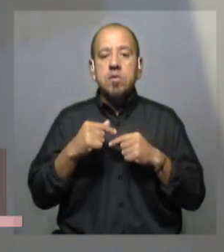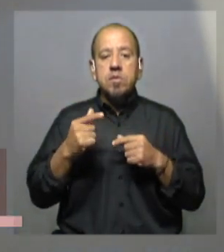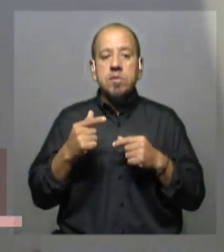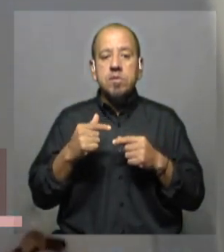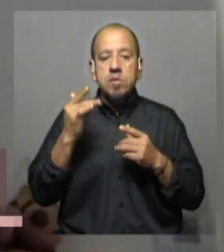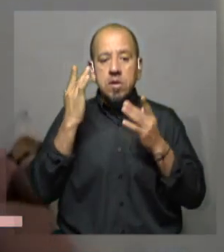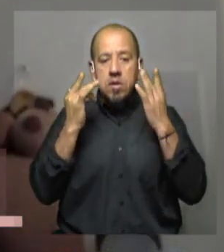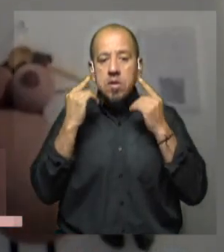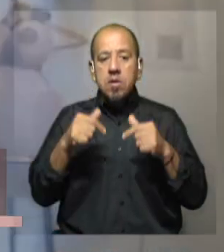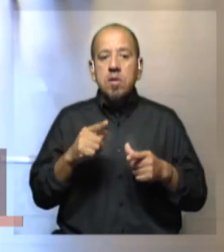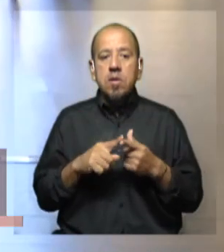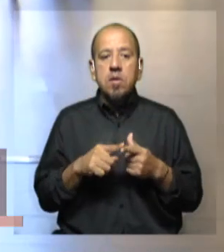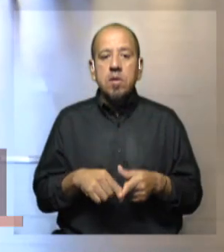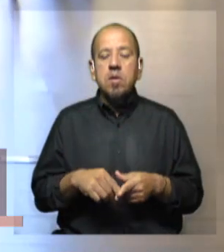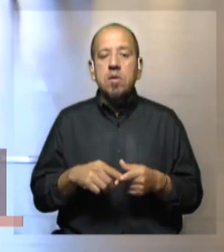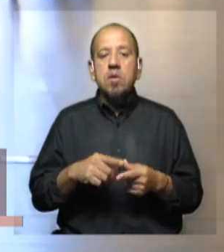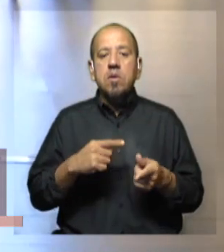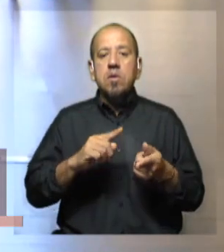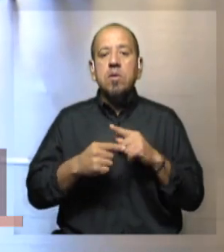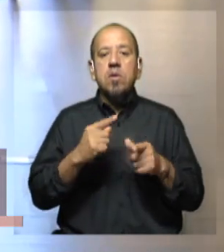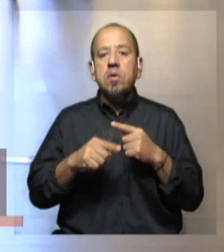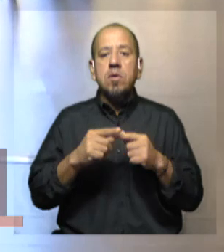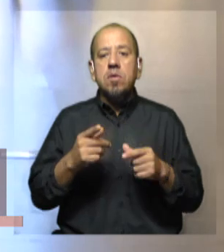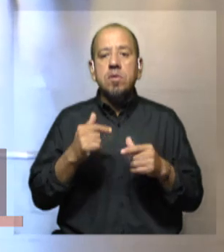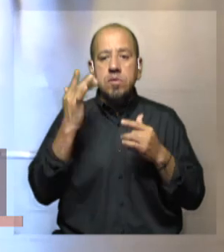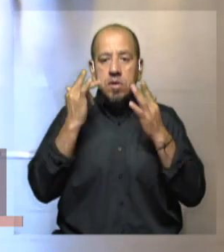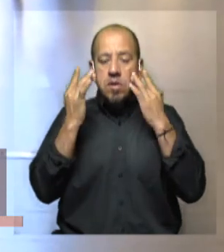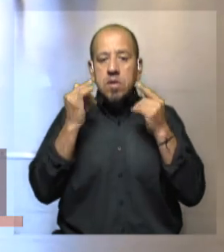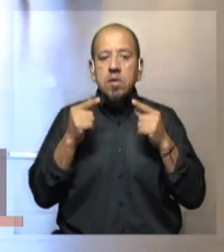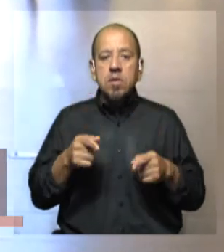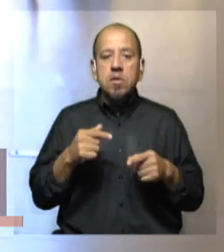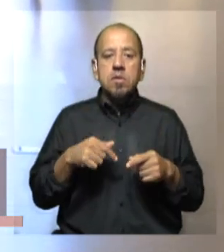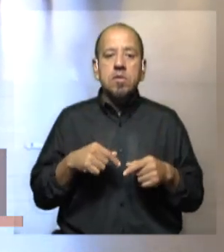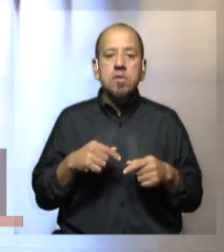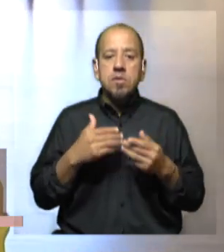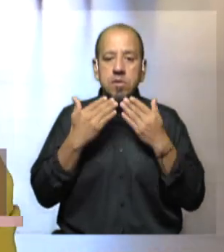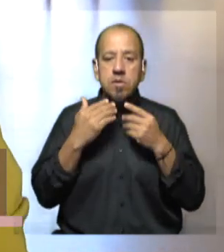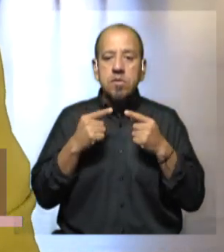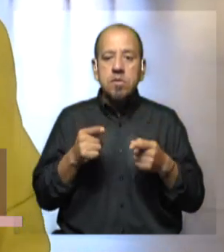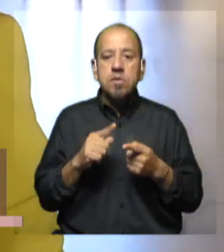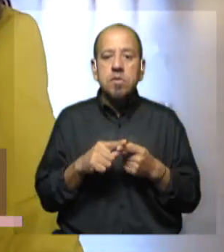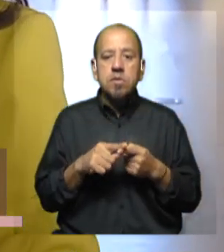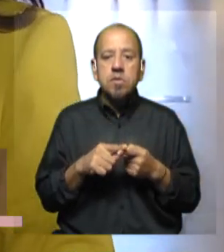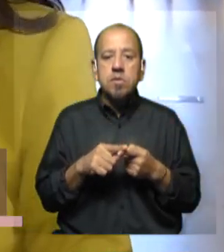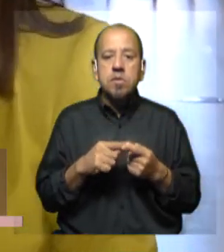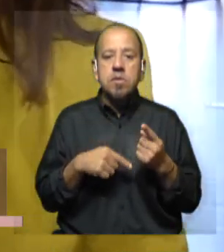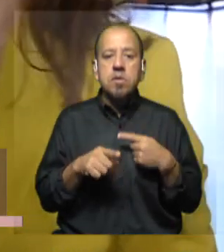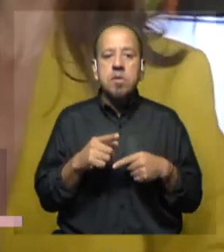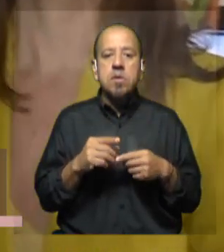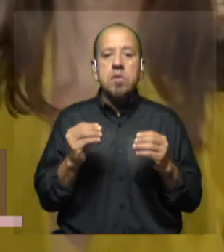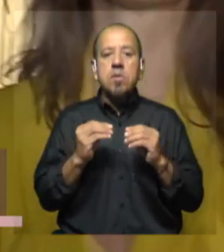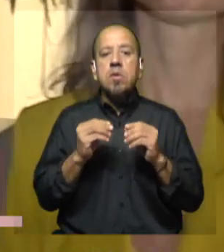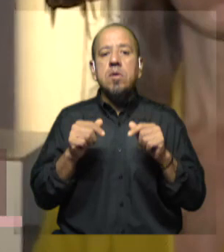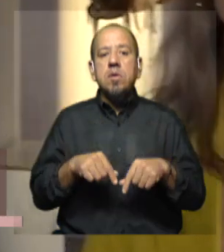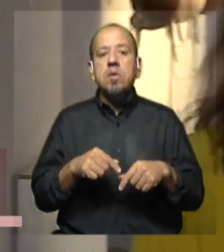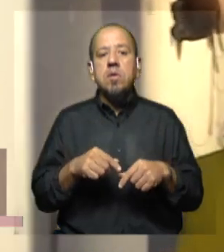Contemporáneo. Silvana Berjón, coordinadora del Instituto Nacional de Artes Visuales, le agradecemos por estos minutos en Ciudad Vía. Como decíamos, compañeros, aquí